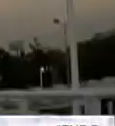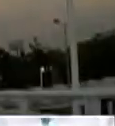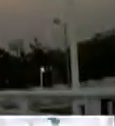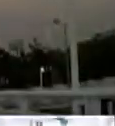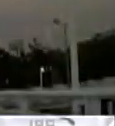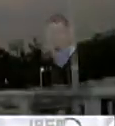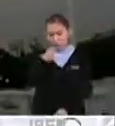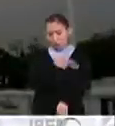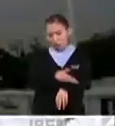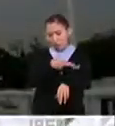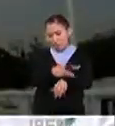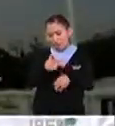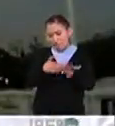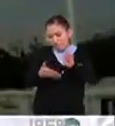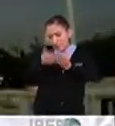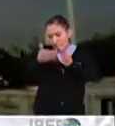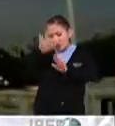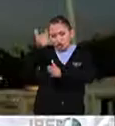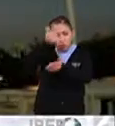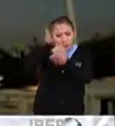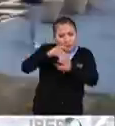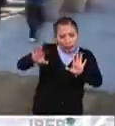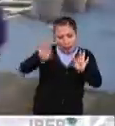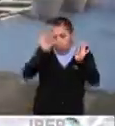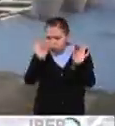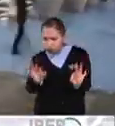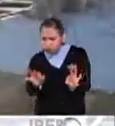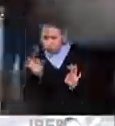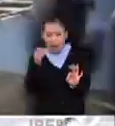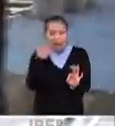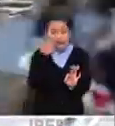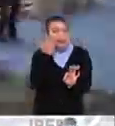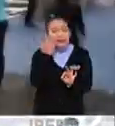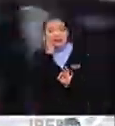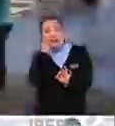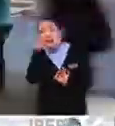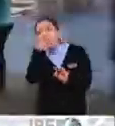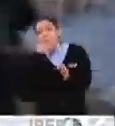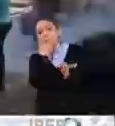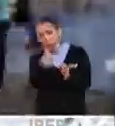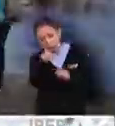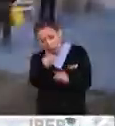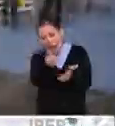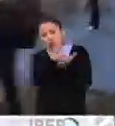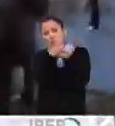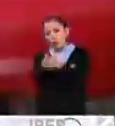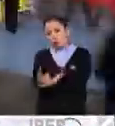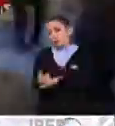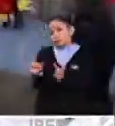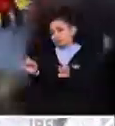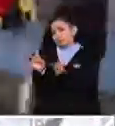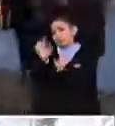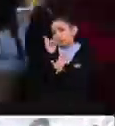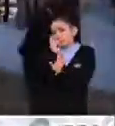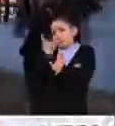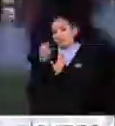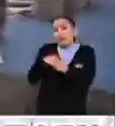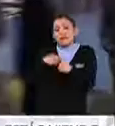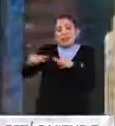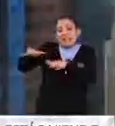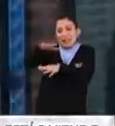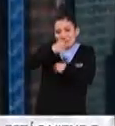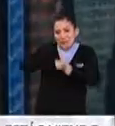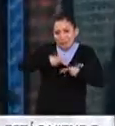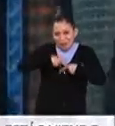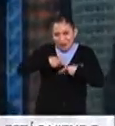En este proceso de construcción de las ciudades, con toda certeza, se tienen aciertos que facilitan, por decirlo de alguna manera, la vida de